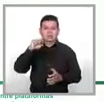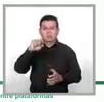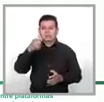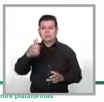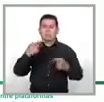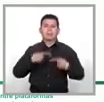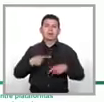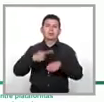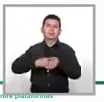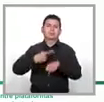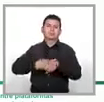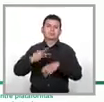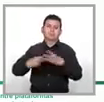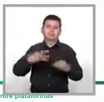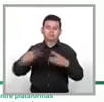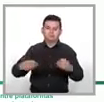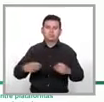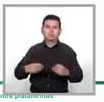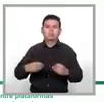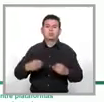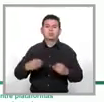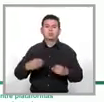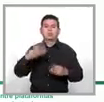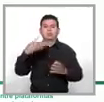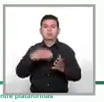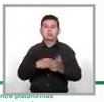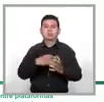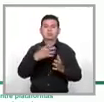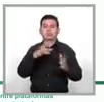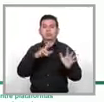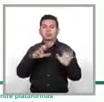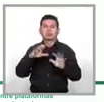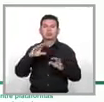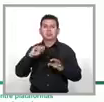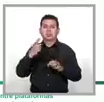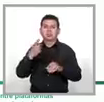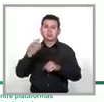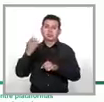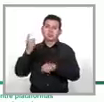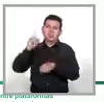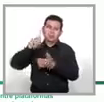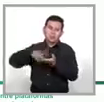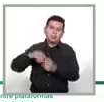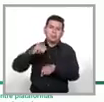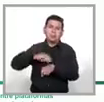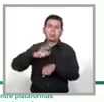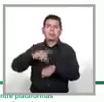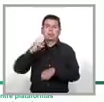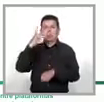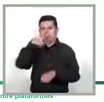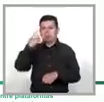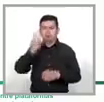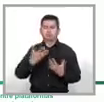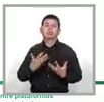97.326 casos confirmados, 3.891 más que el corte del día de ayer, con un total de